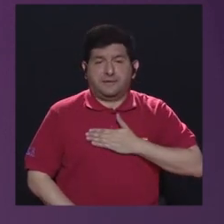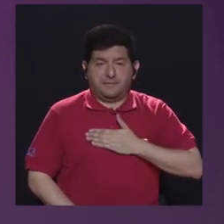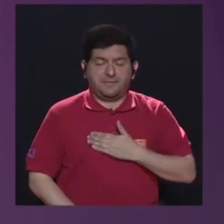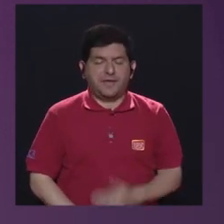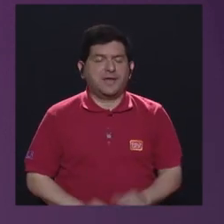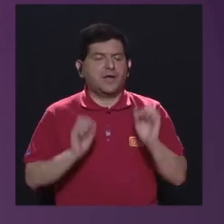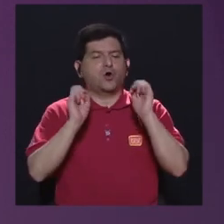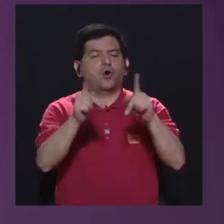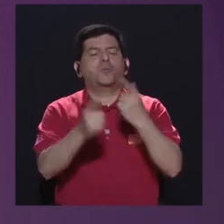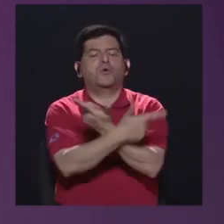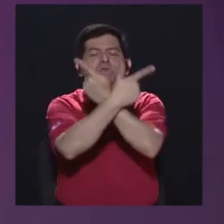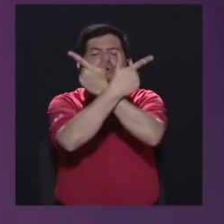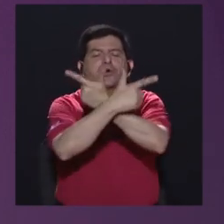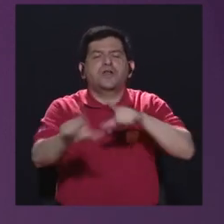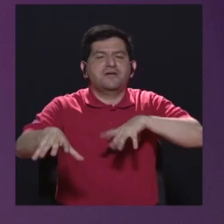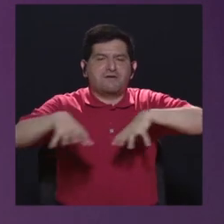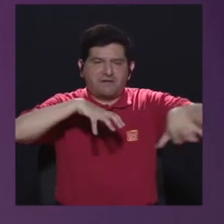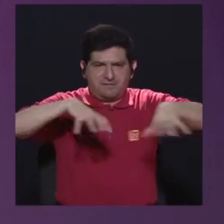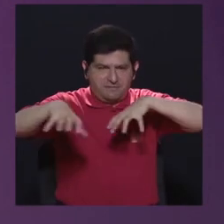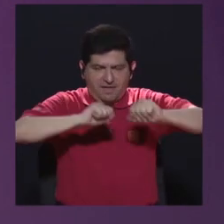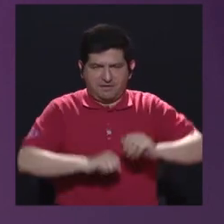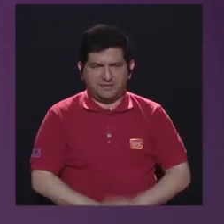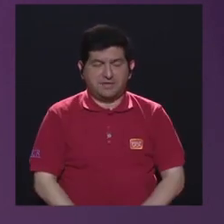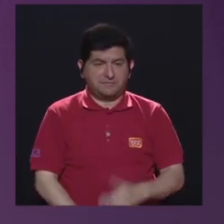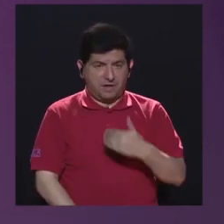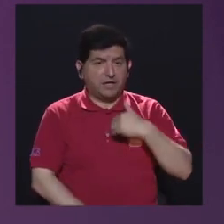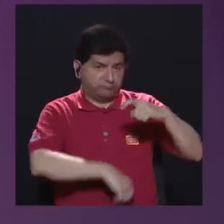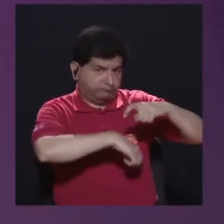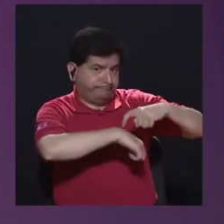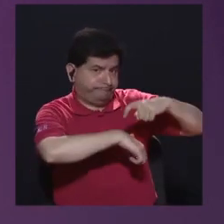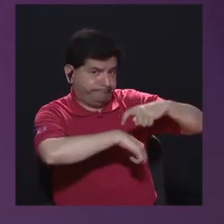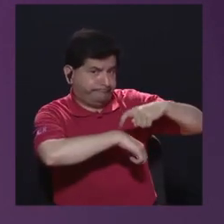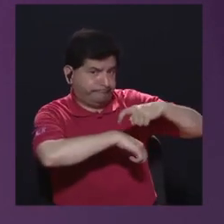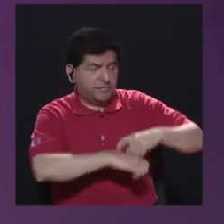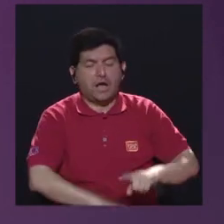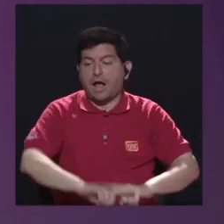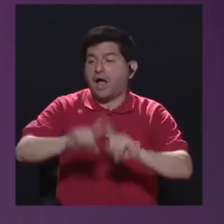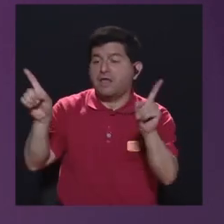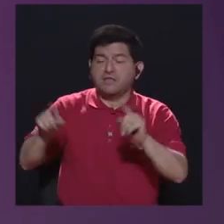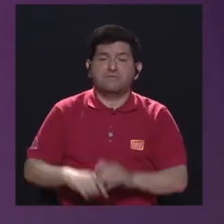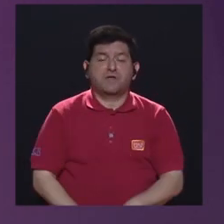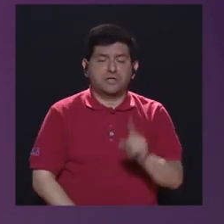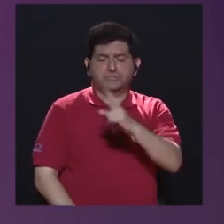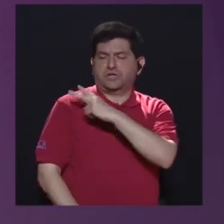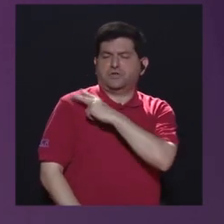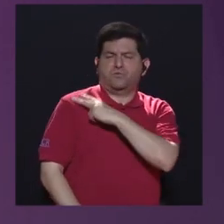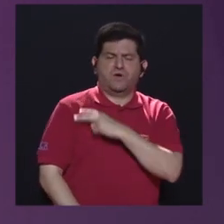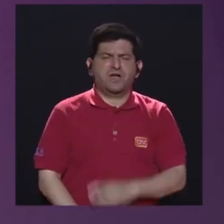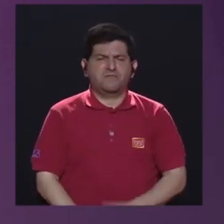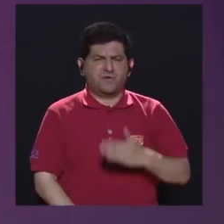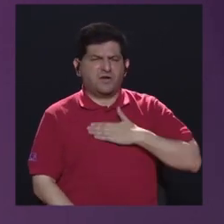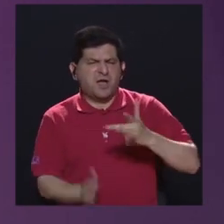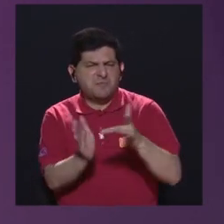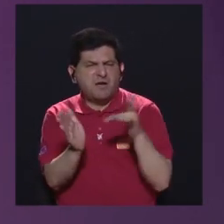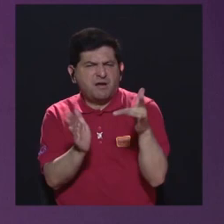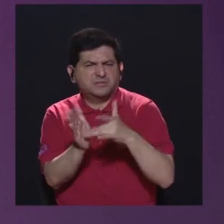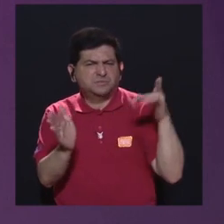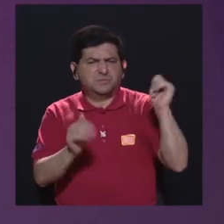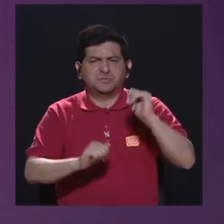me permite una libertad de acción y tener mucho más tiempo, a diferencia de tener un patrón que me explote.